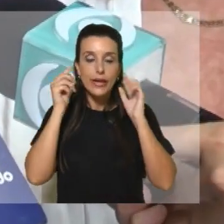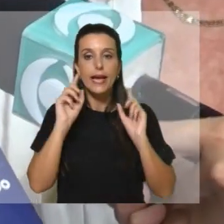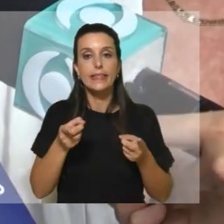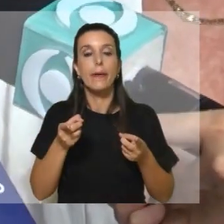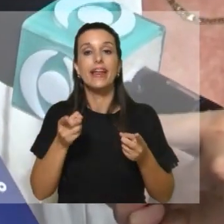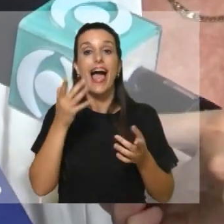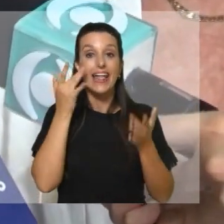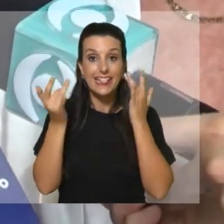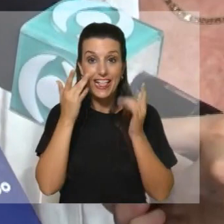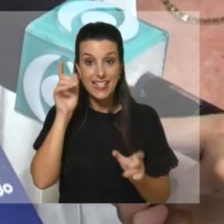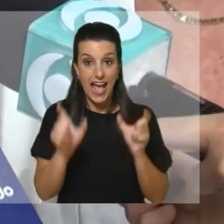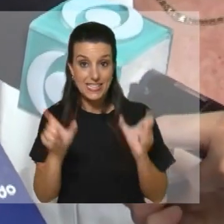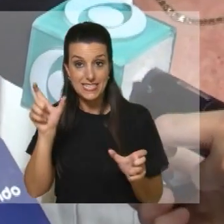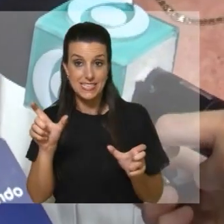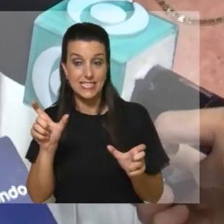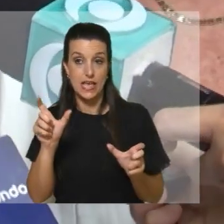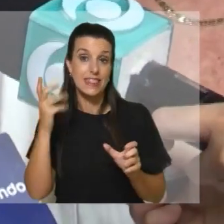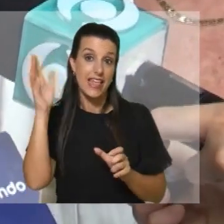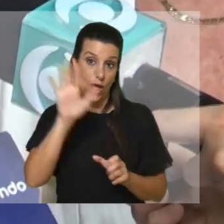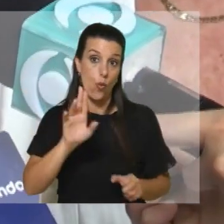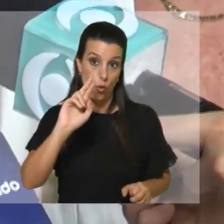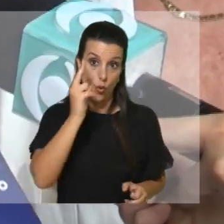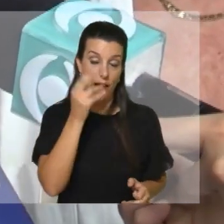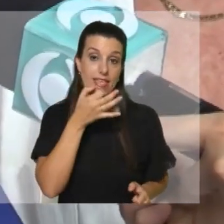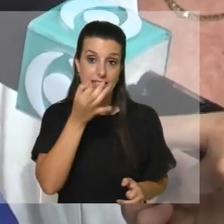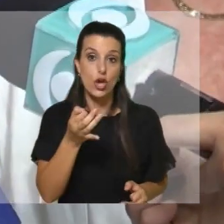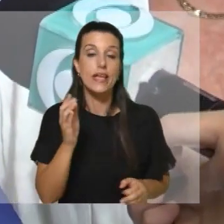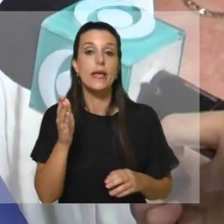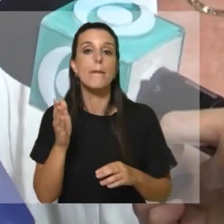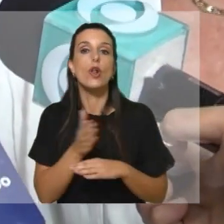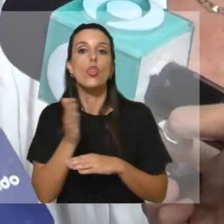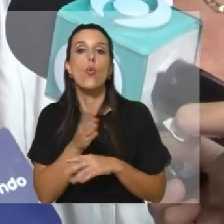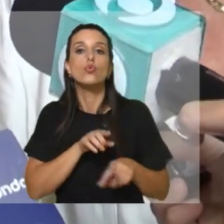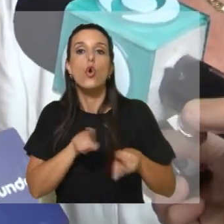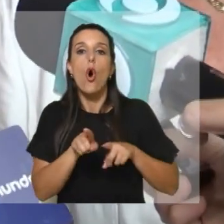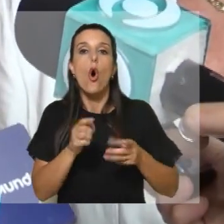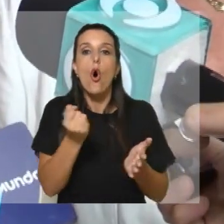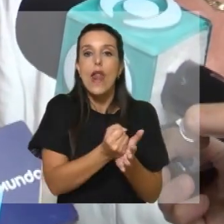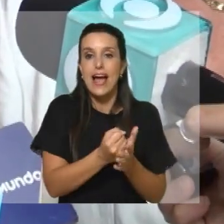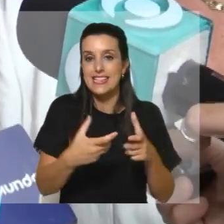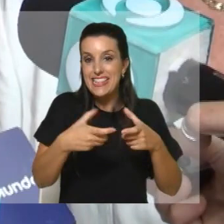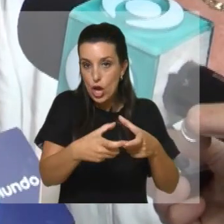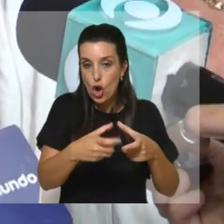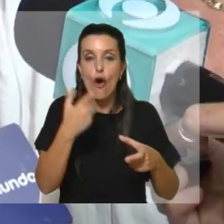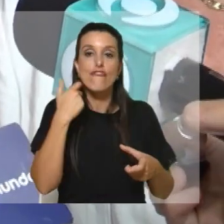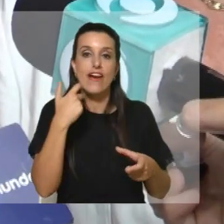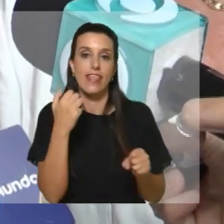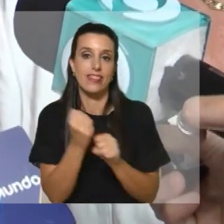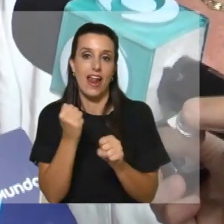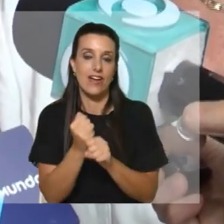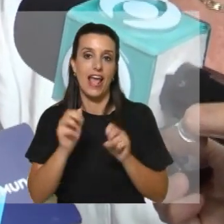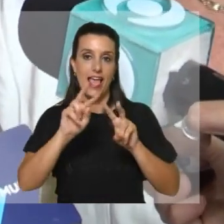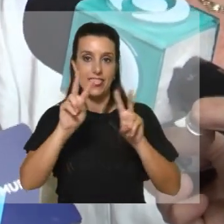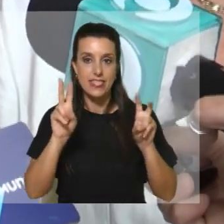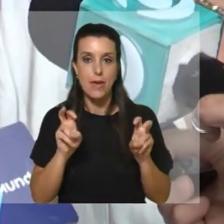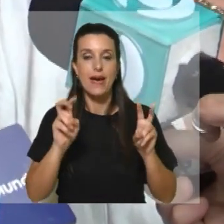los artistas nacionales estoy hablando y las productoras falta trabajar en un tema que tiene que ser una